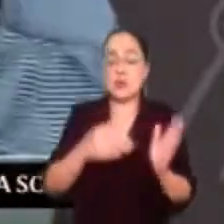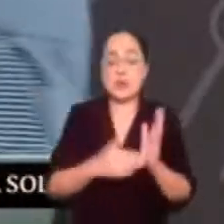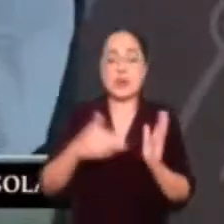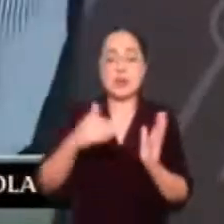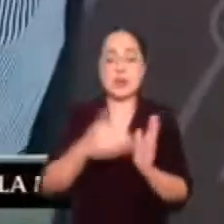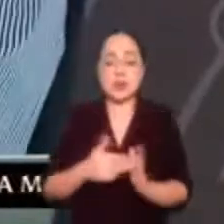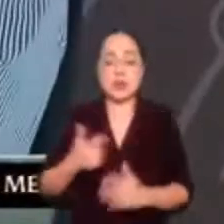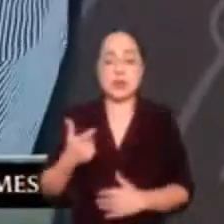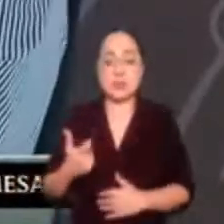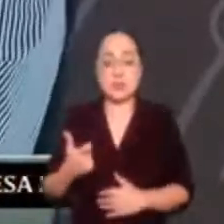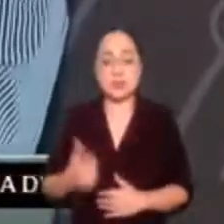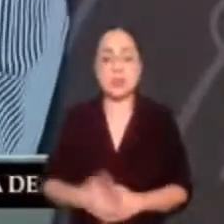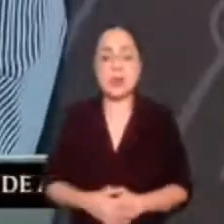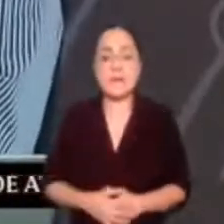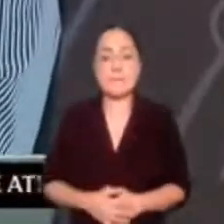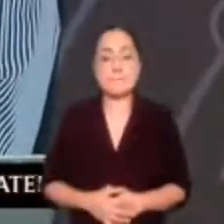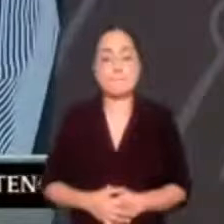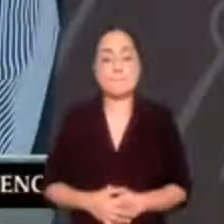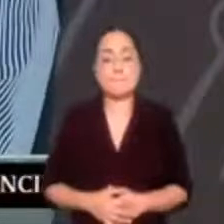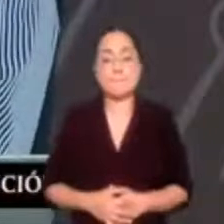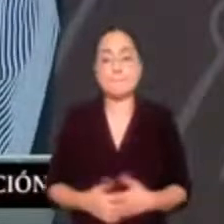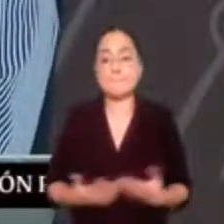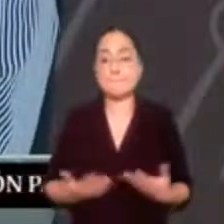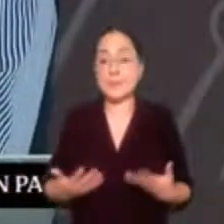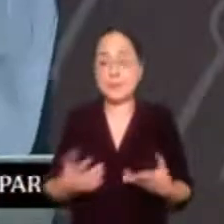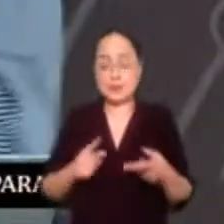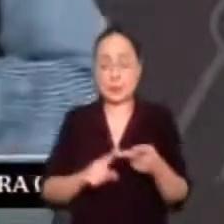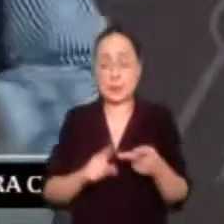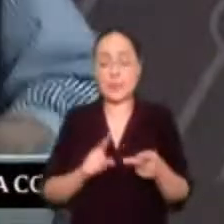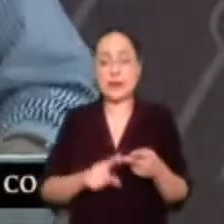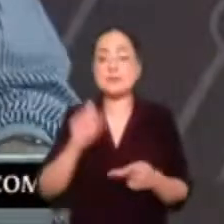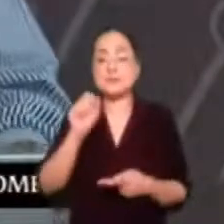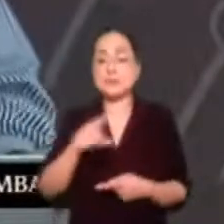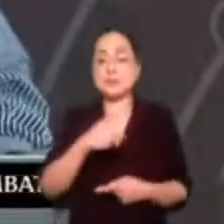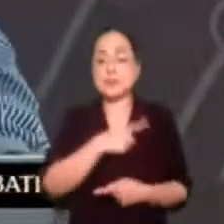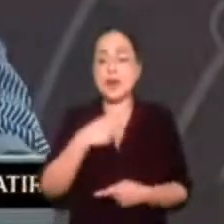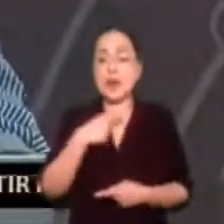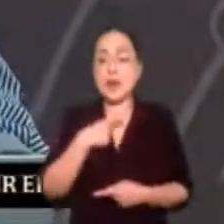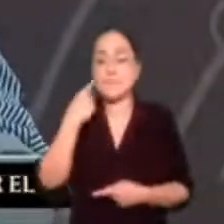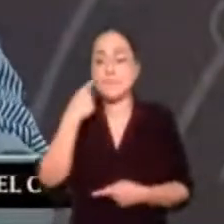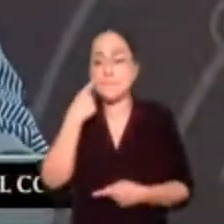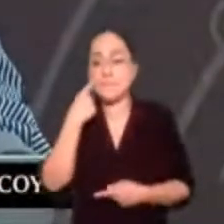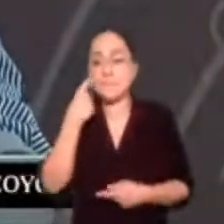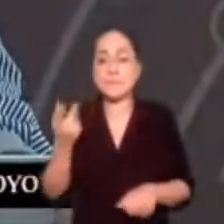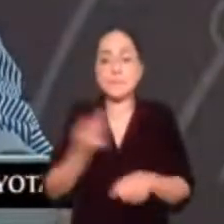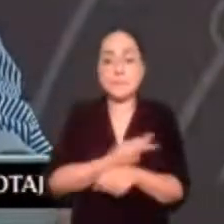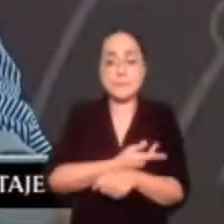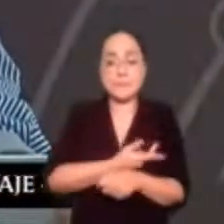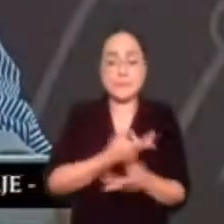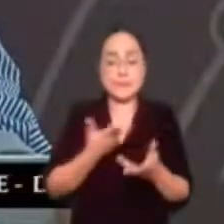Entonces, número uno, que busquemos la forma, porque hay que firmar un convenio con el SAT.